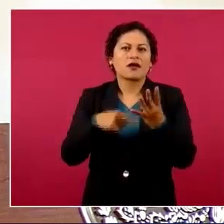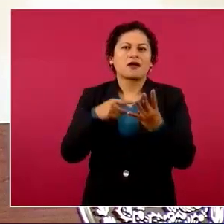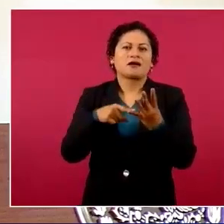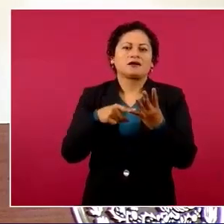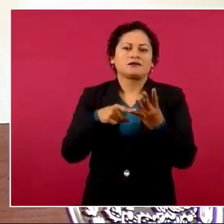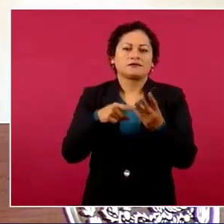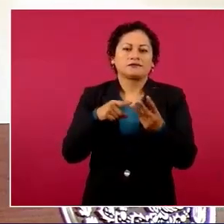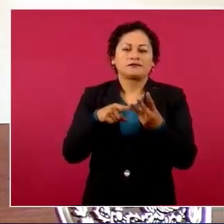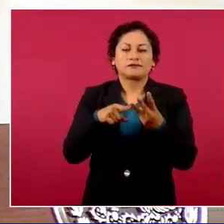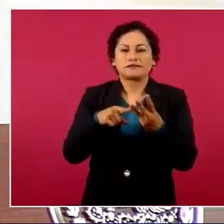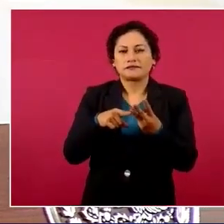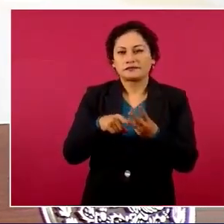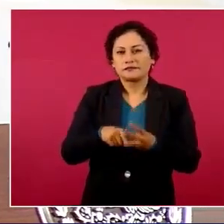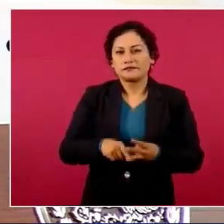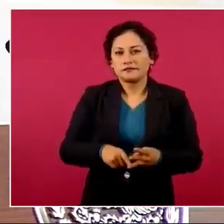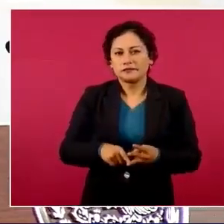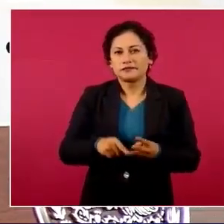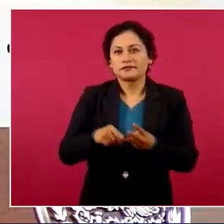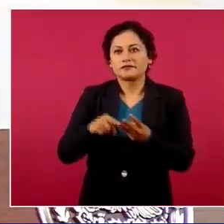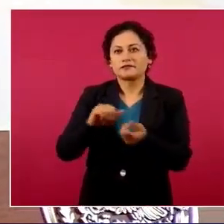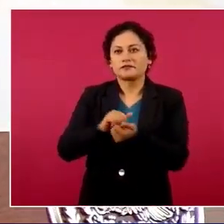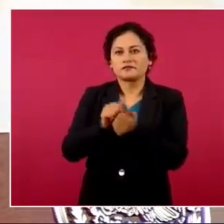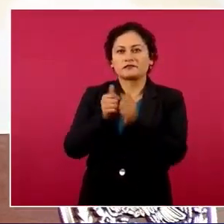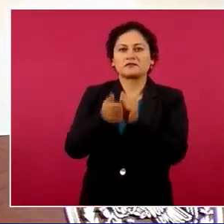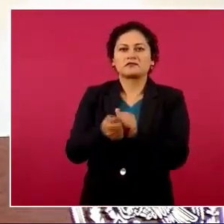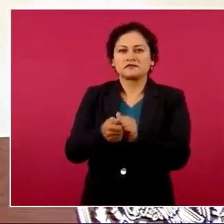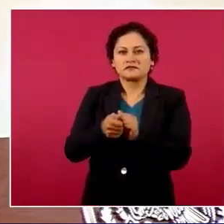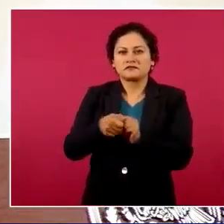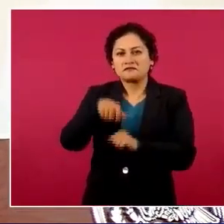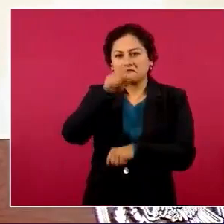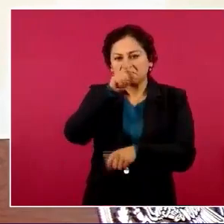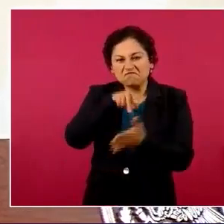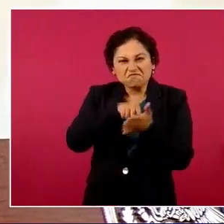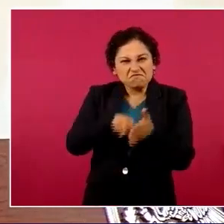convertida en sopilote.